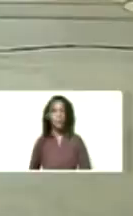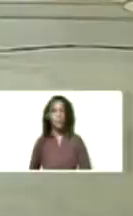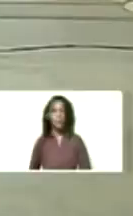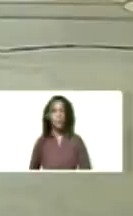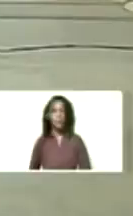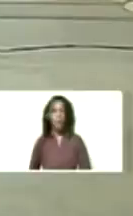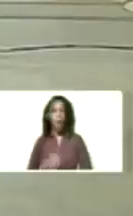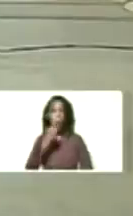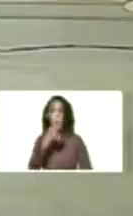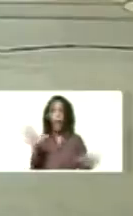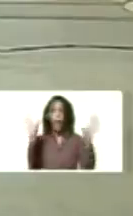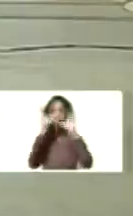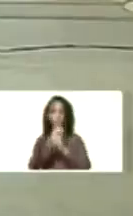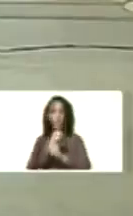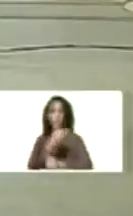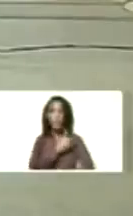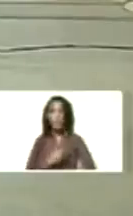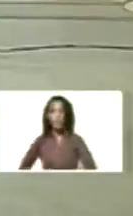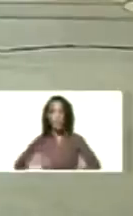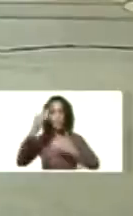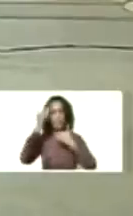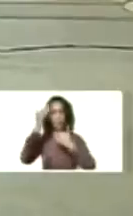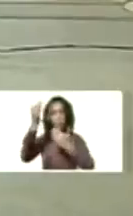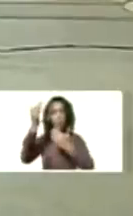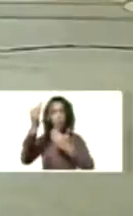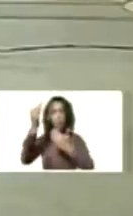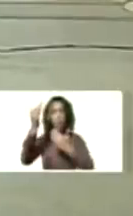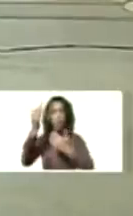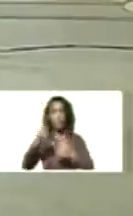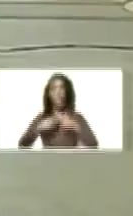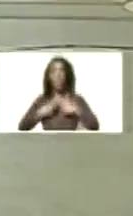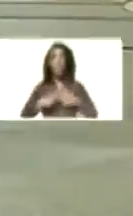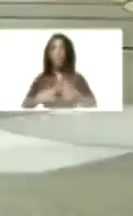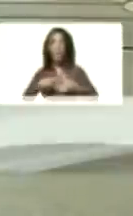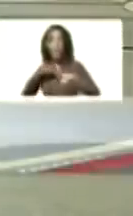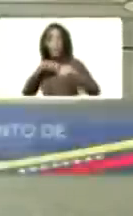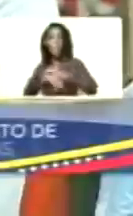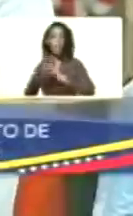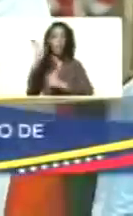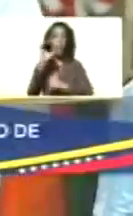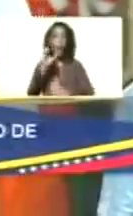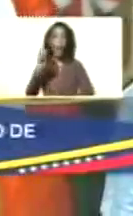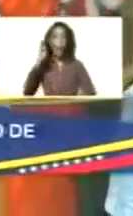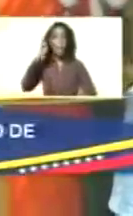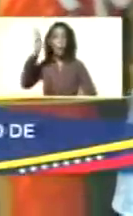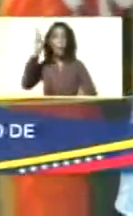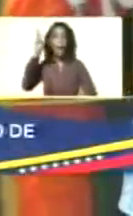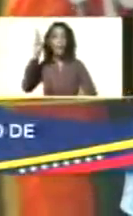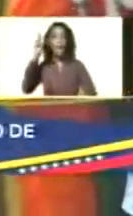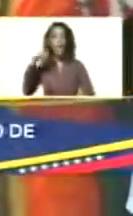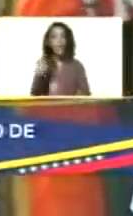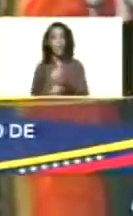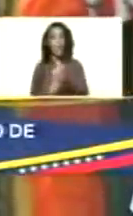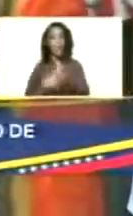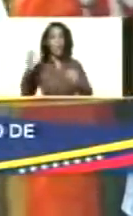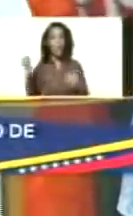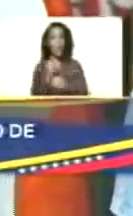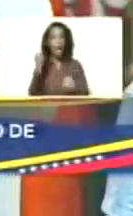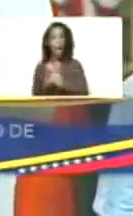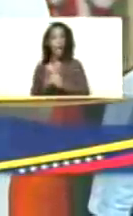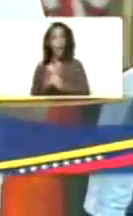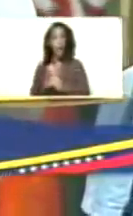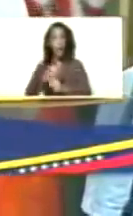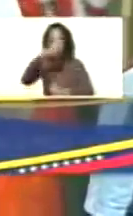Buenas noches, presidente. Un saludo desde los talleres del Metro de Caracas en Propatria, con sus hermanos trabajadores de la clase